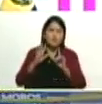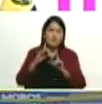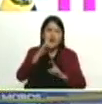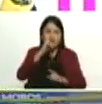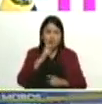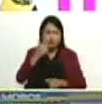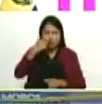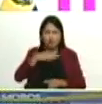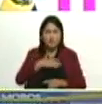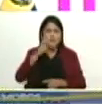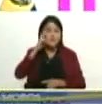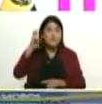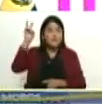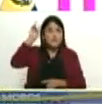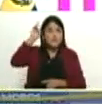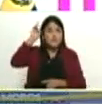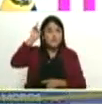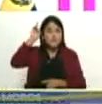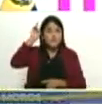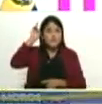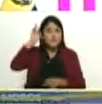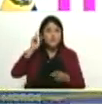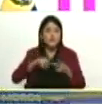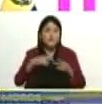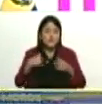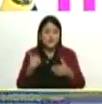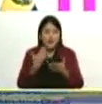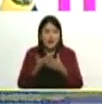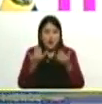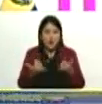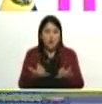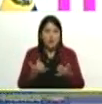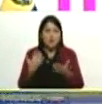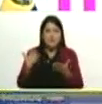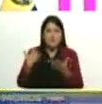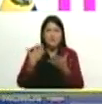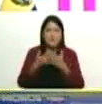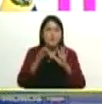Y luego tengo ahora unos 10 años como presidente.